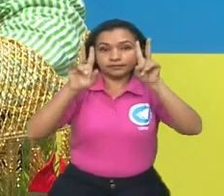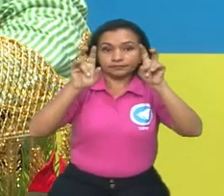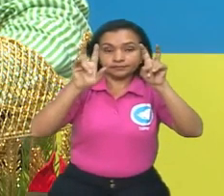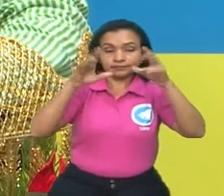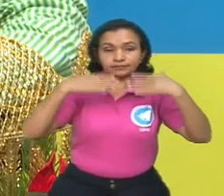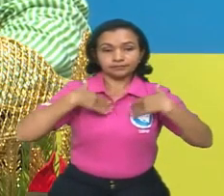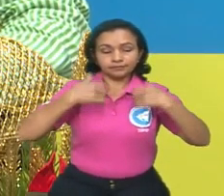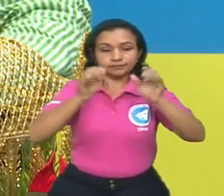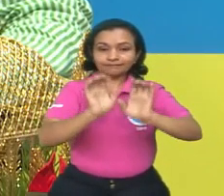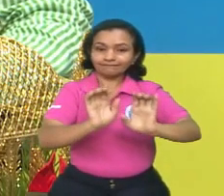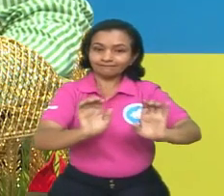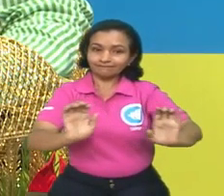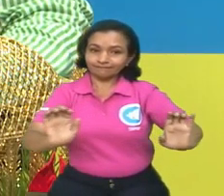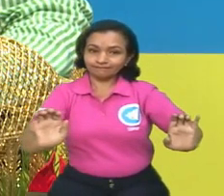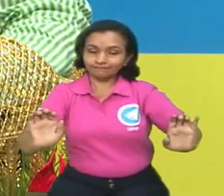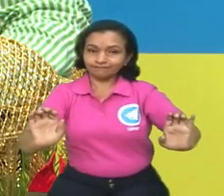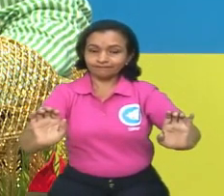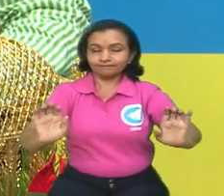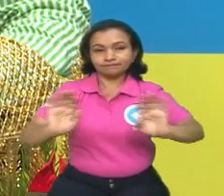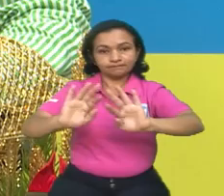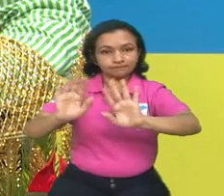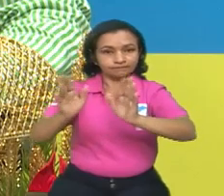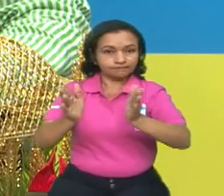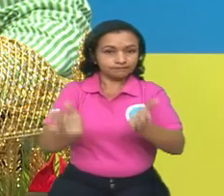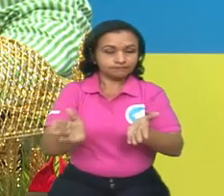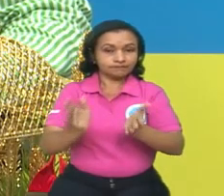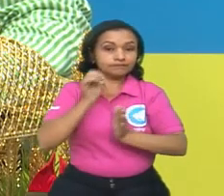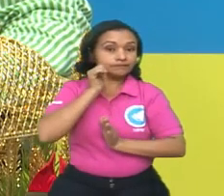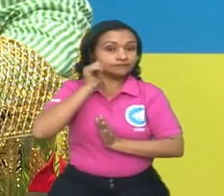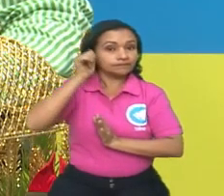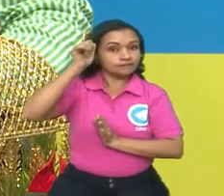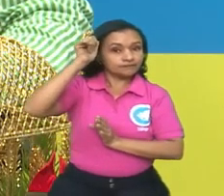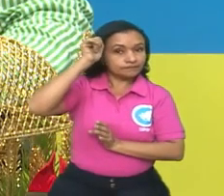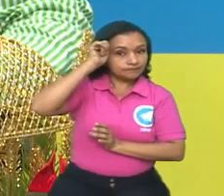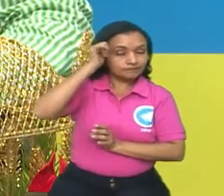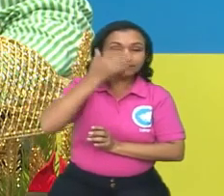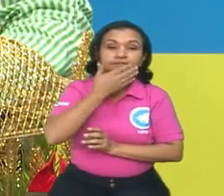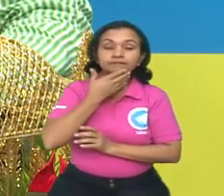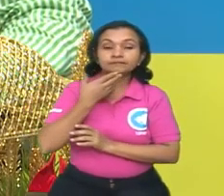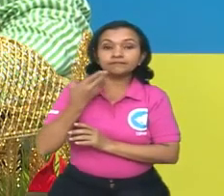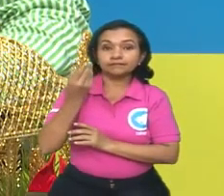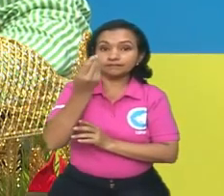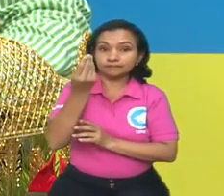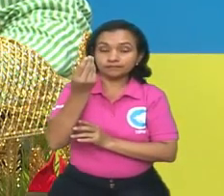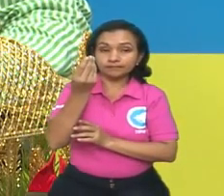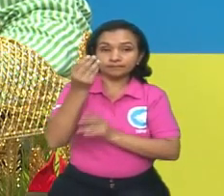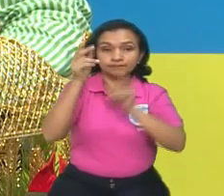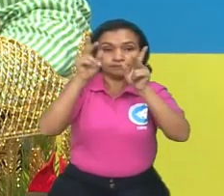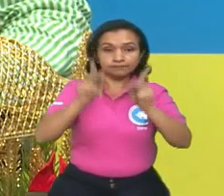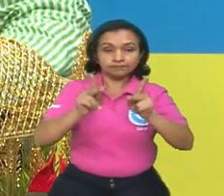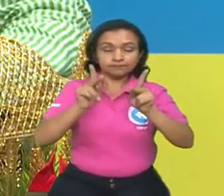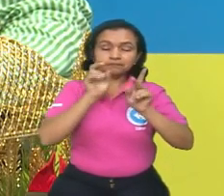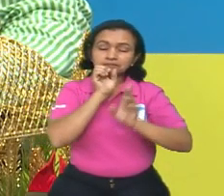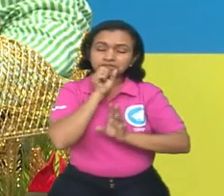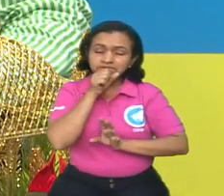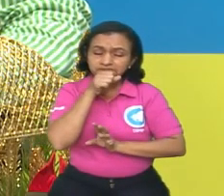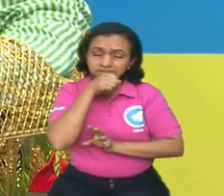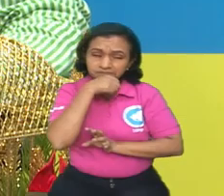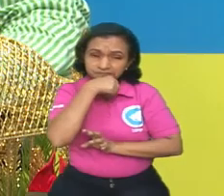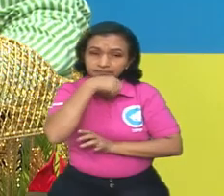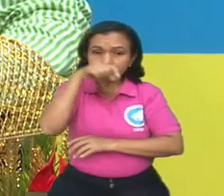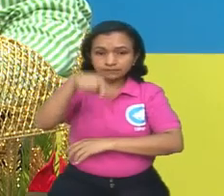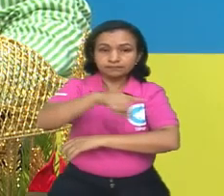los niños, para las niñas, para los adultos, para los jóvenes, para las personas adultas mayores. Y el día